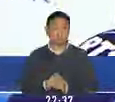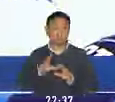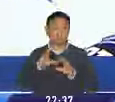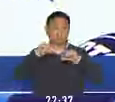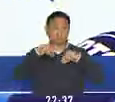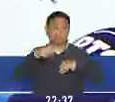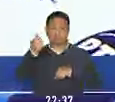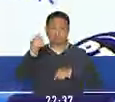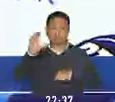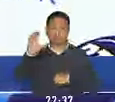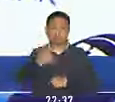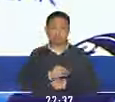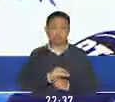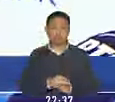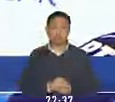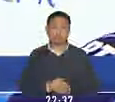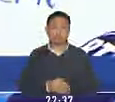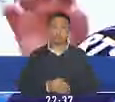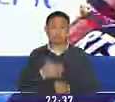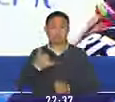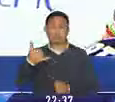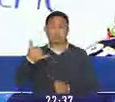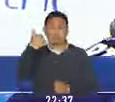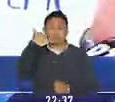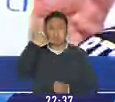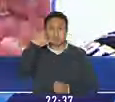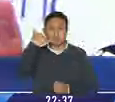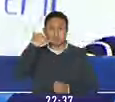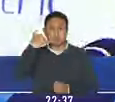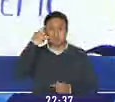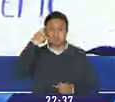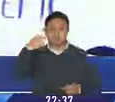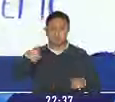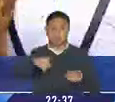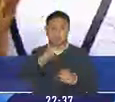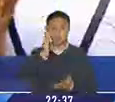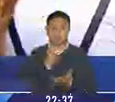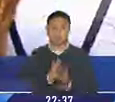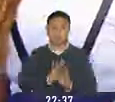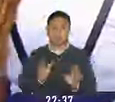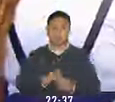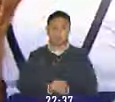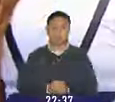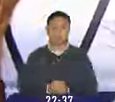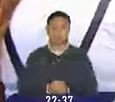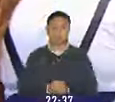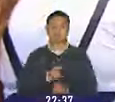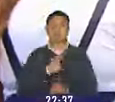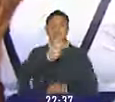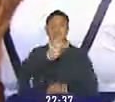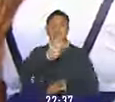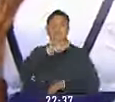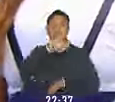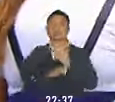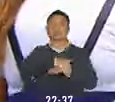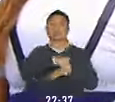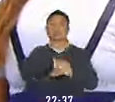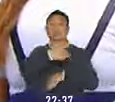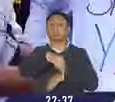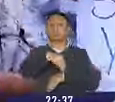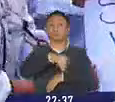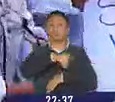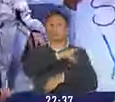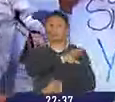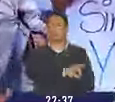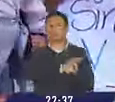mañana vinieron solamente a llamar por teléfono, su convenio quedó terminado. Casi a las 16 horas de este miércoles, los